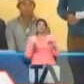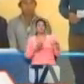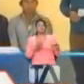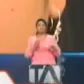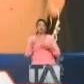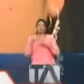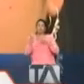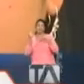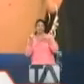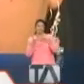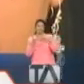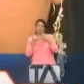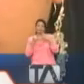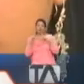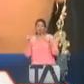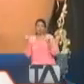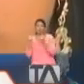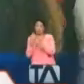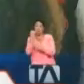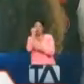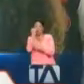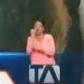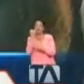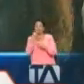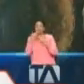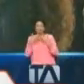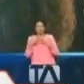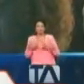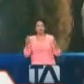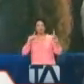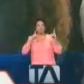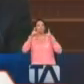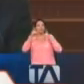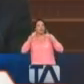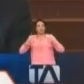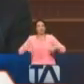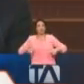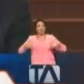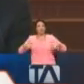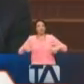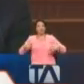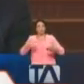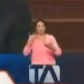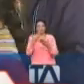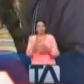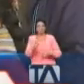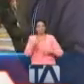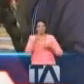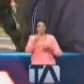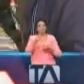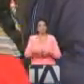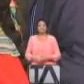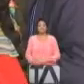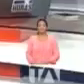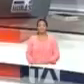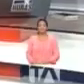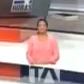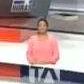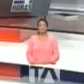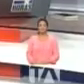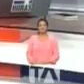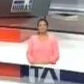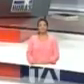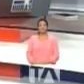son las dos condiciones que pone la CONAIE para dar luz verde al diálogo con Lenín Moreno. Andrea Samaniego, 24 horas.